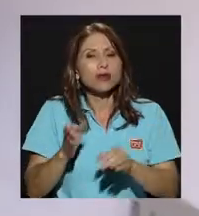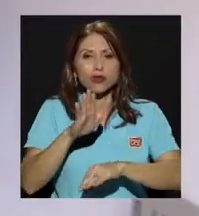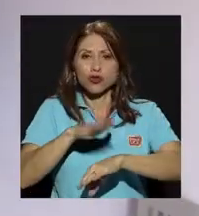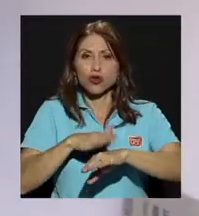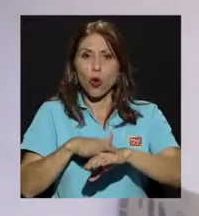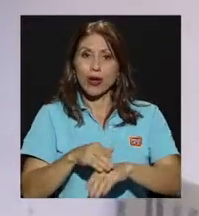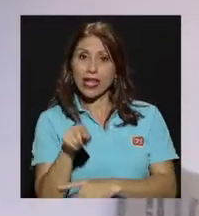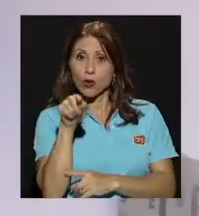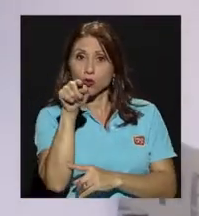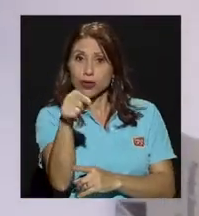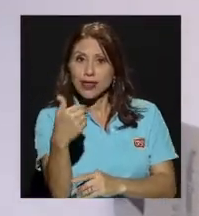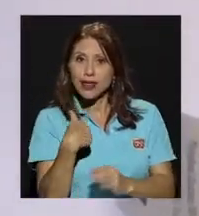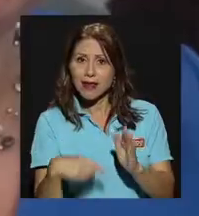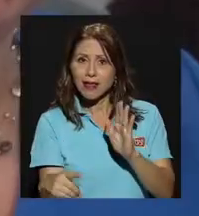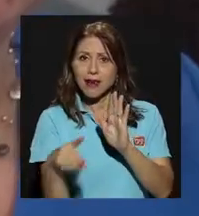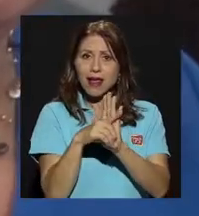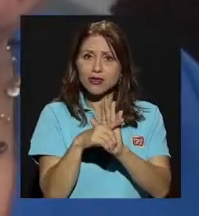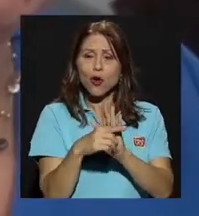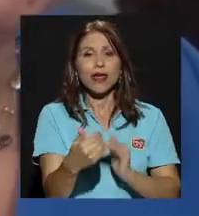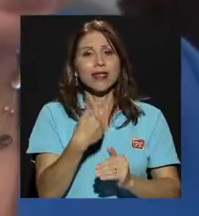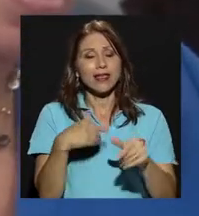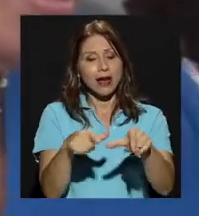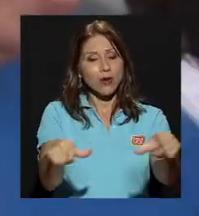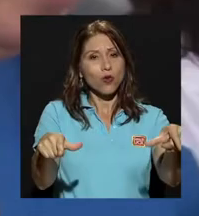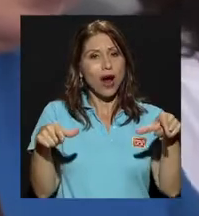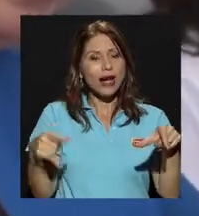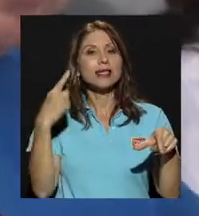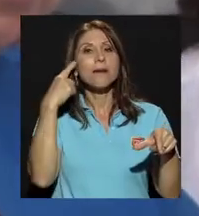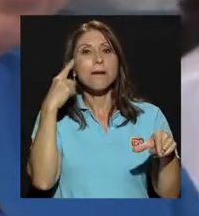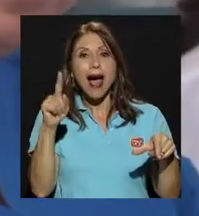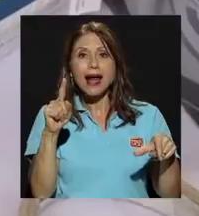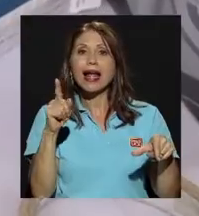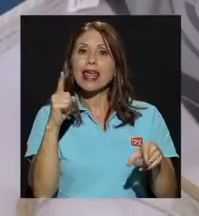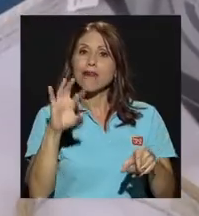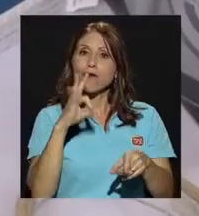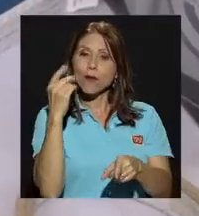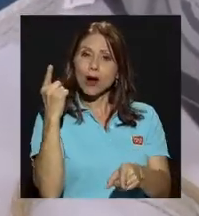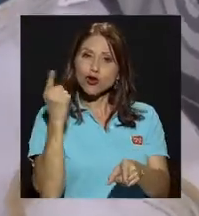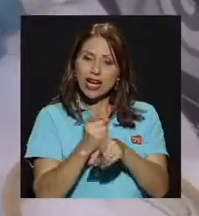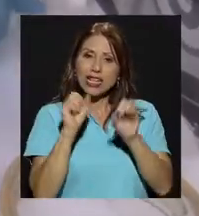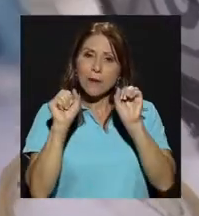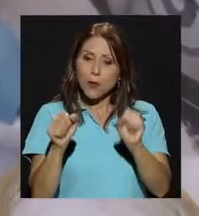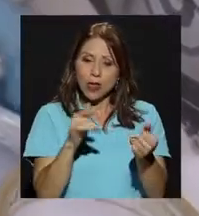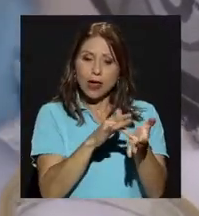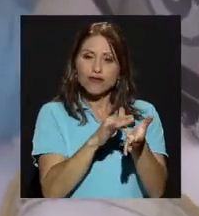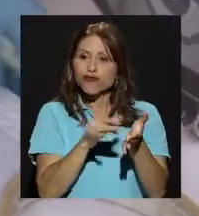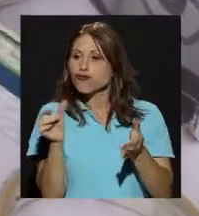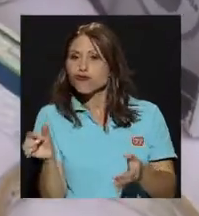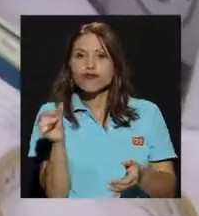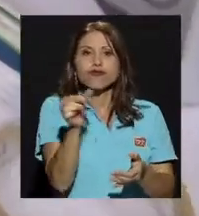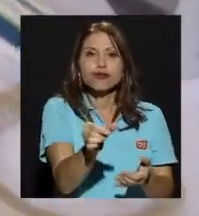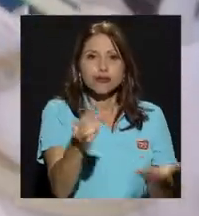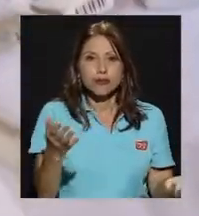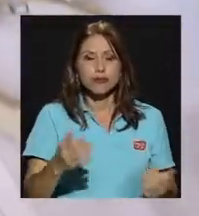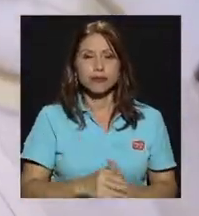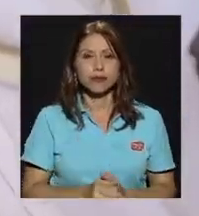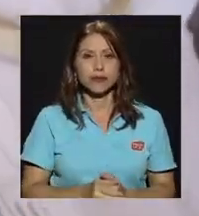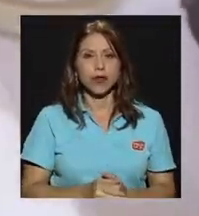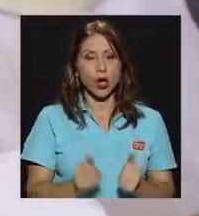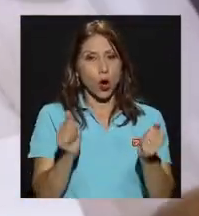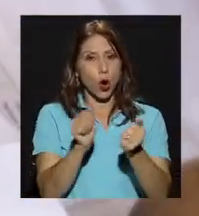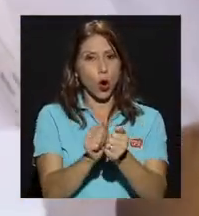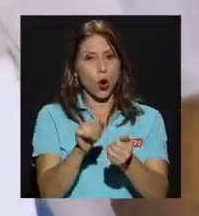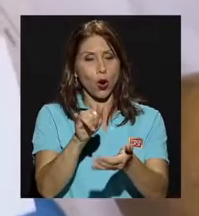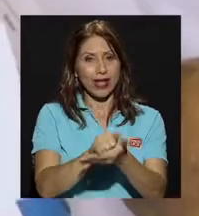el derecho que tiene usted de tener lugares en los cuales desechar adecuadamente los medicamentos. Con